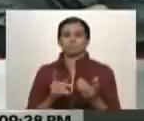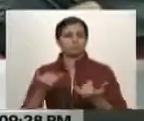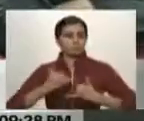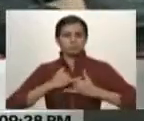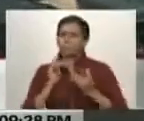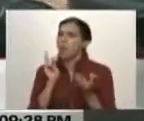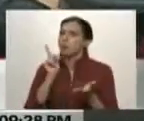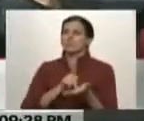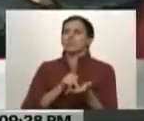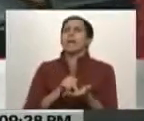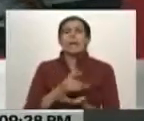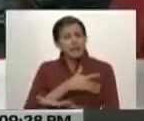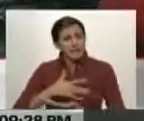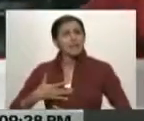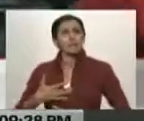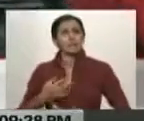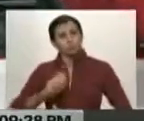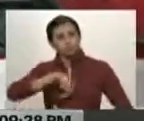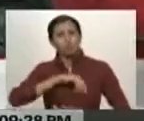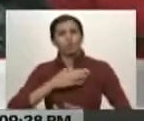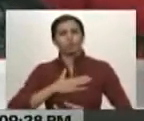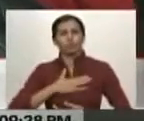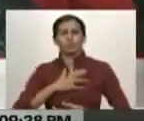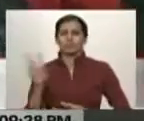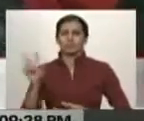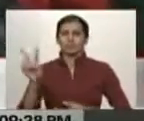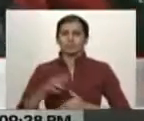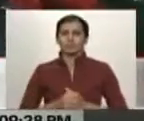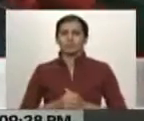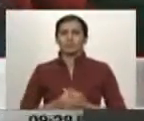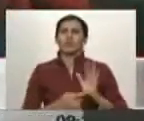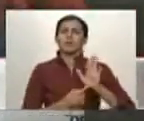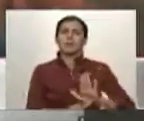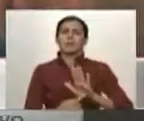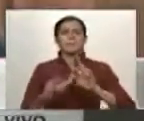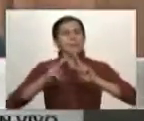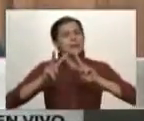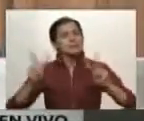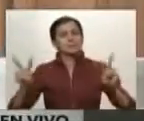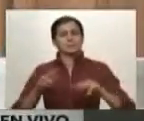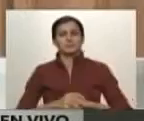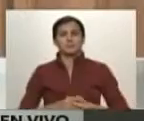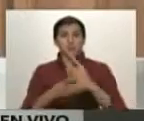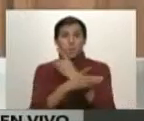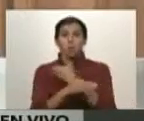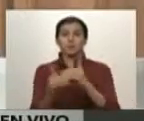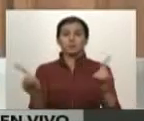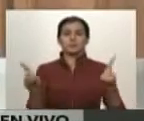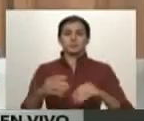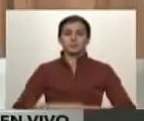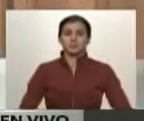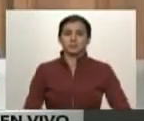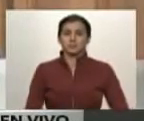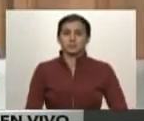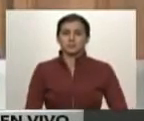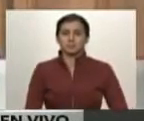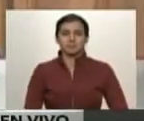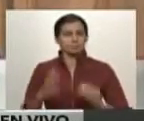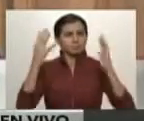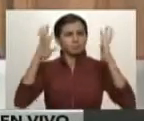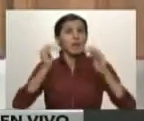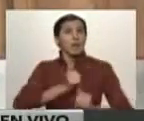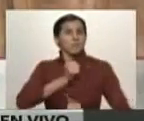eso lo que queremos los venezolanos un ejemplo de paz de democracia por eso